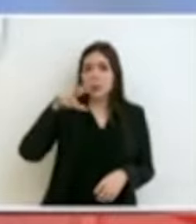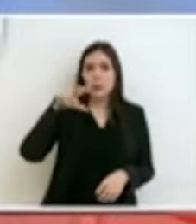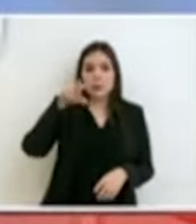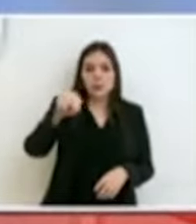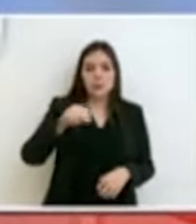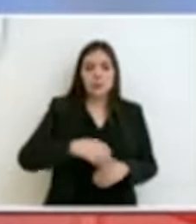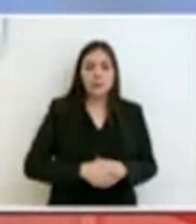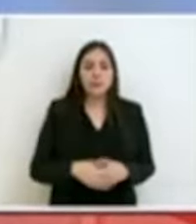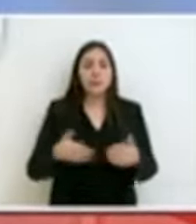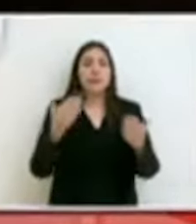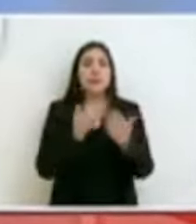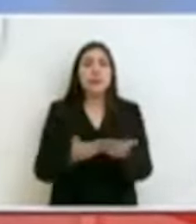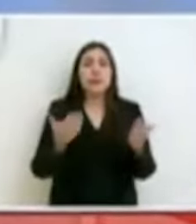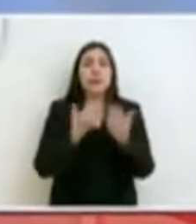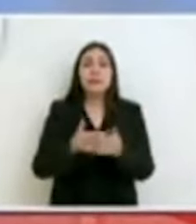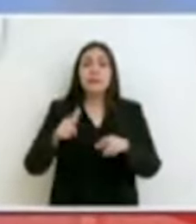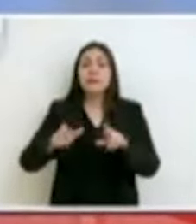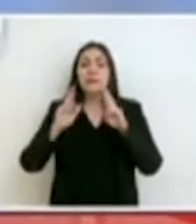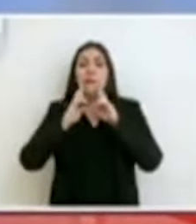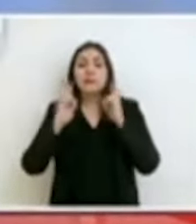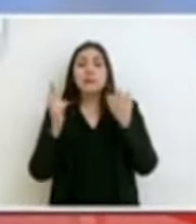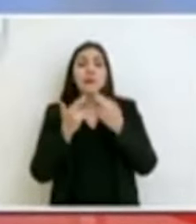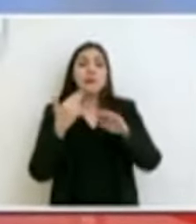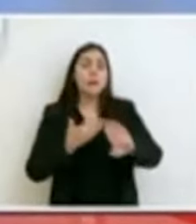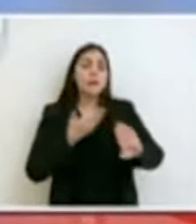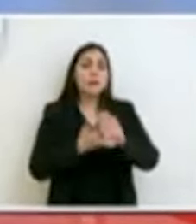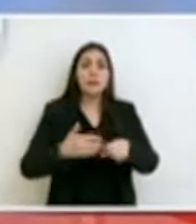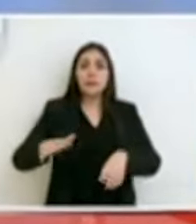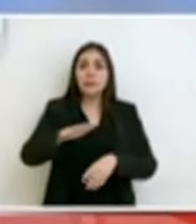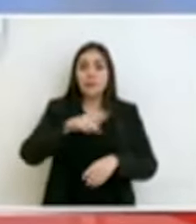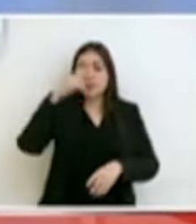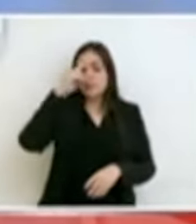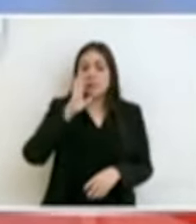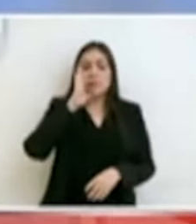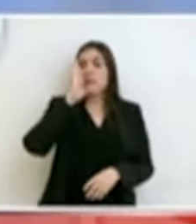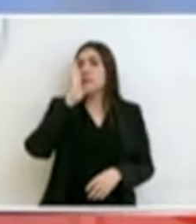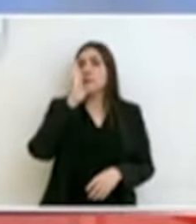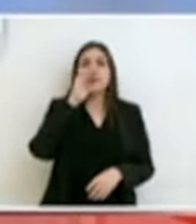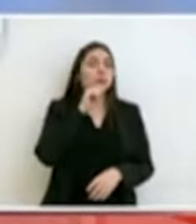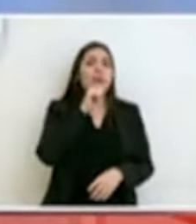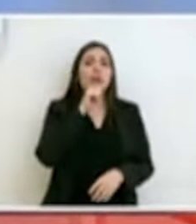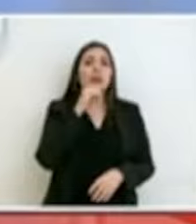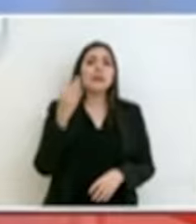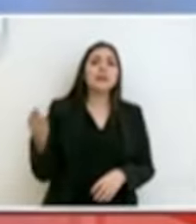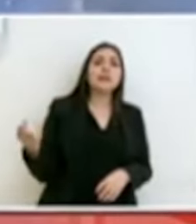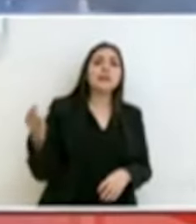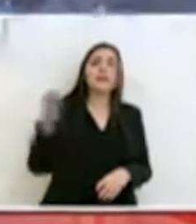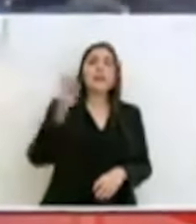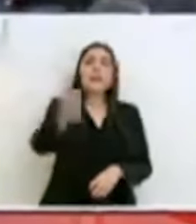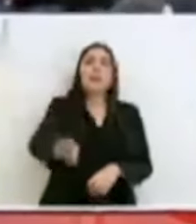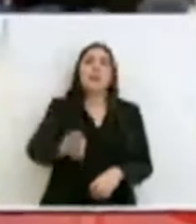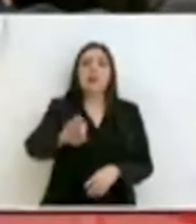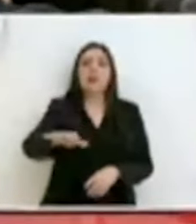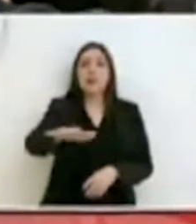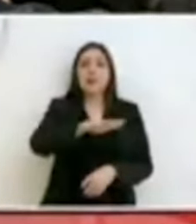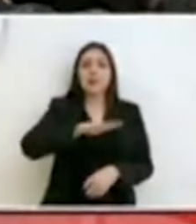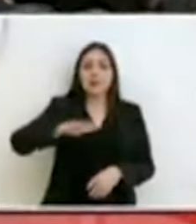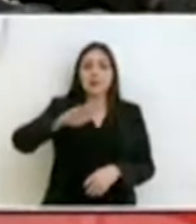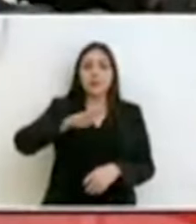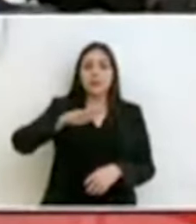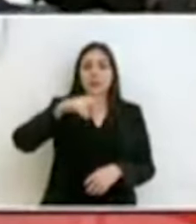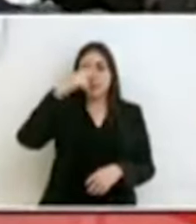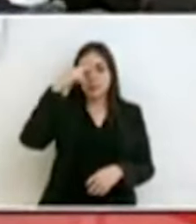puede sesionar a espaldas del pueblo. Traidores al pueblo. No tienen